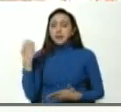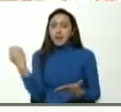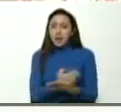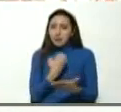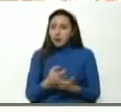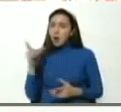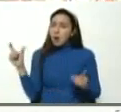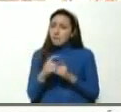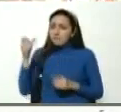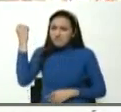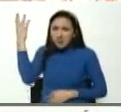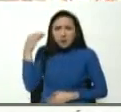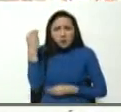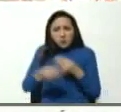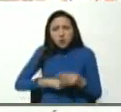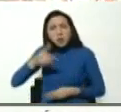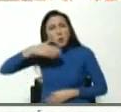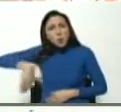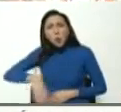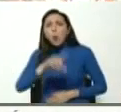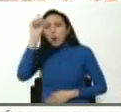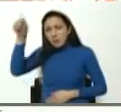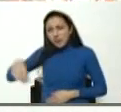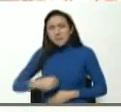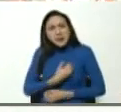de hombres y mujeres del pueblo